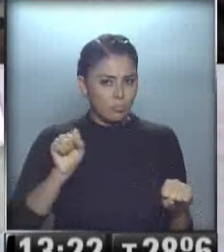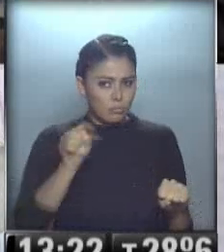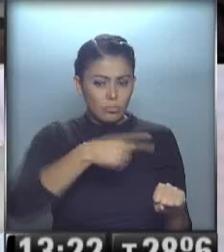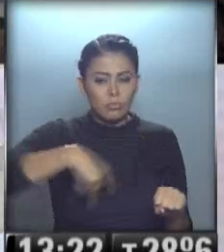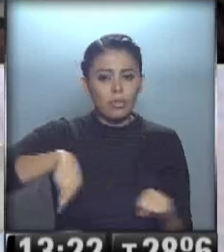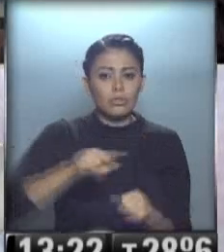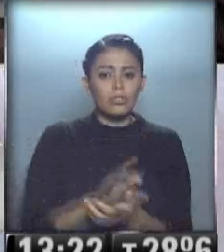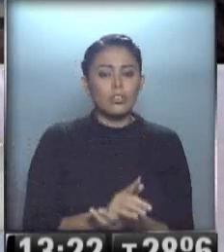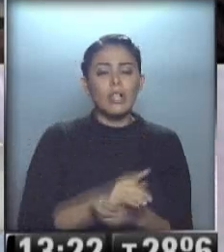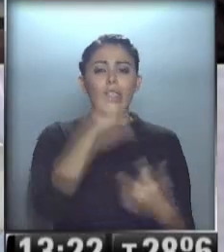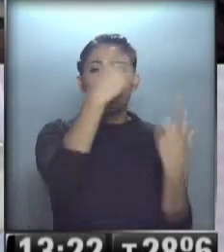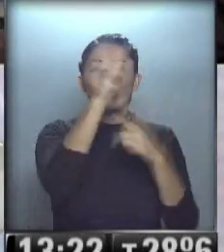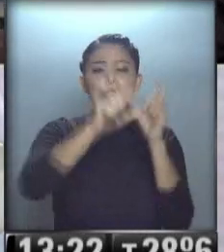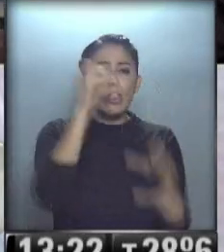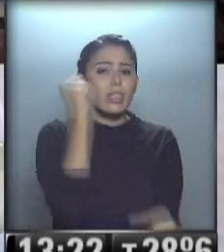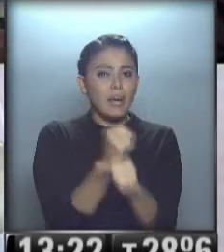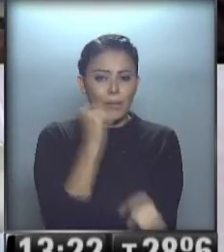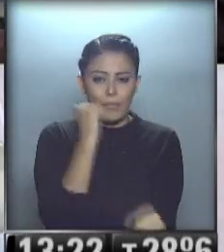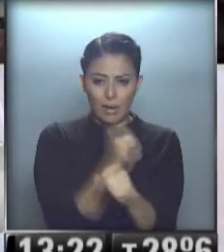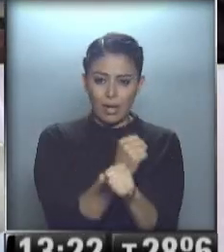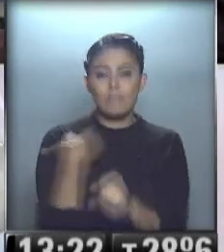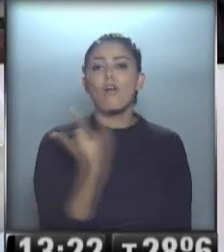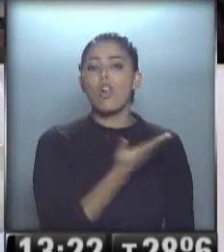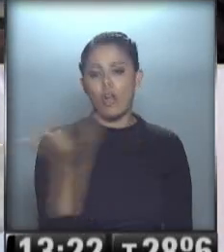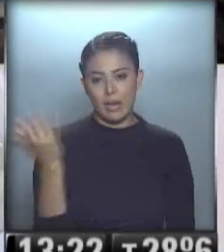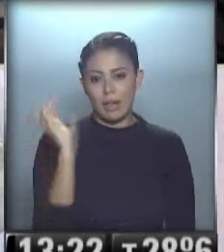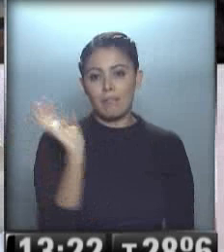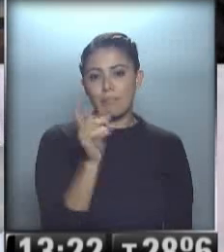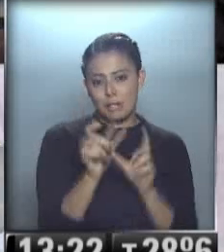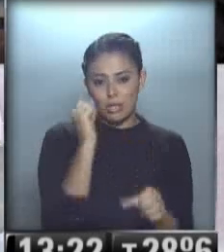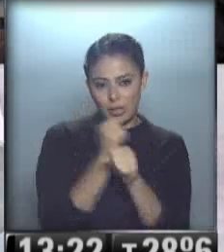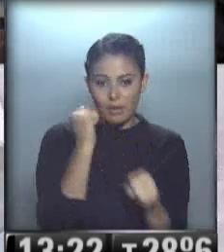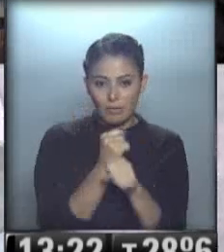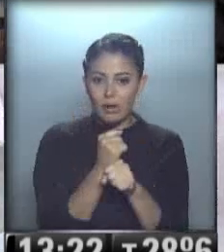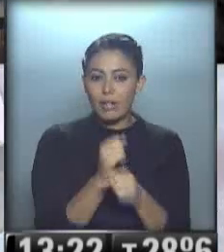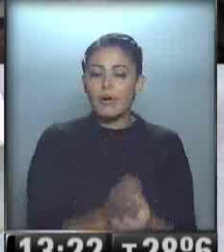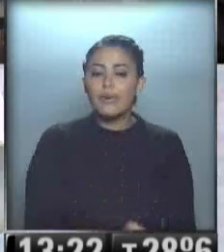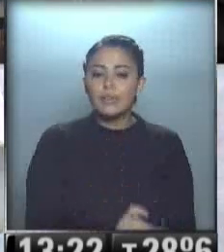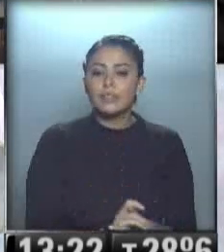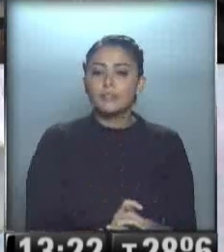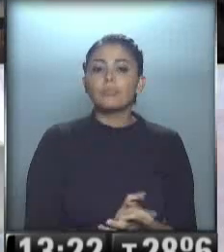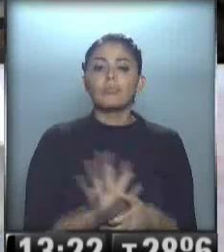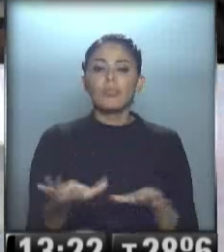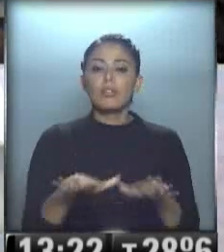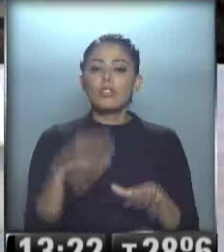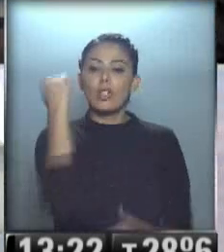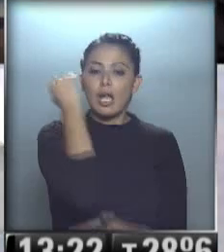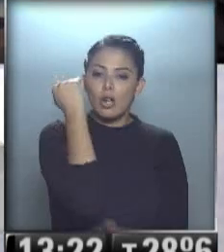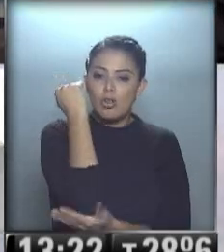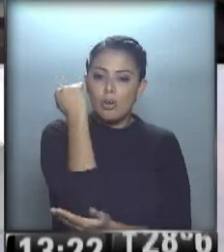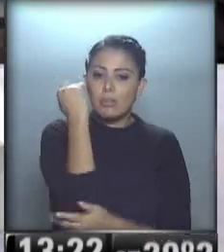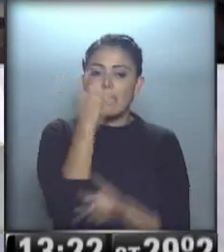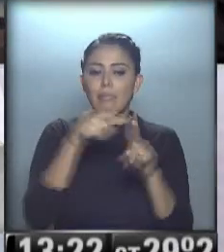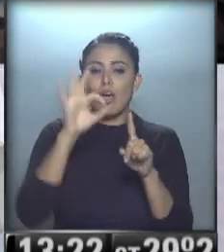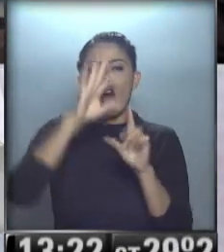son gran cantidad de trabajadores Generalmente son trabajadores eh de un nivel económico de medio hacia